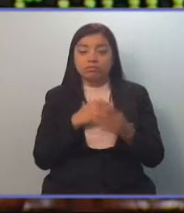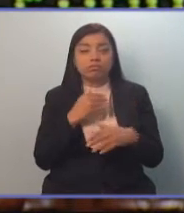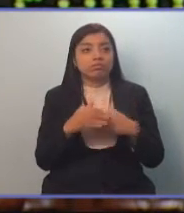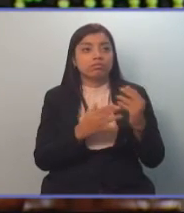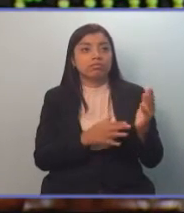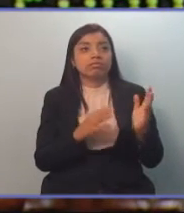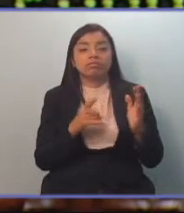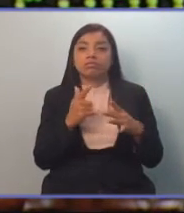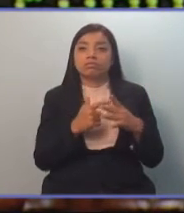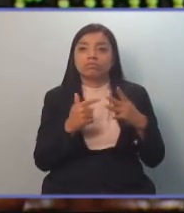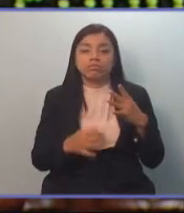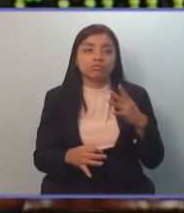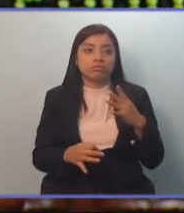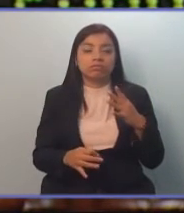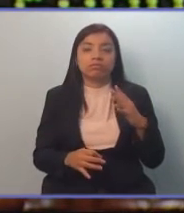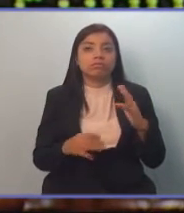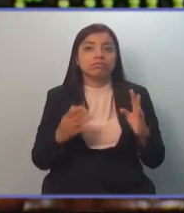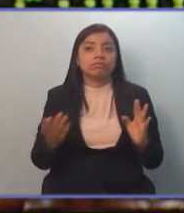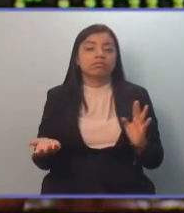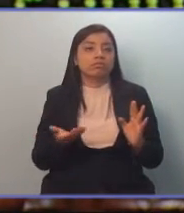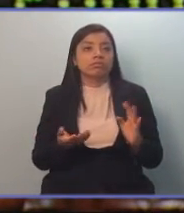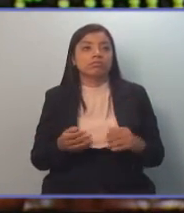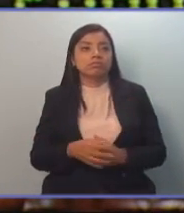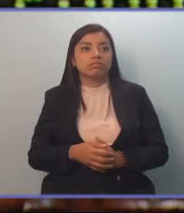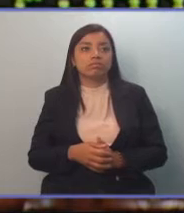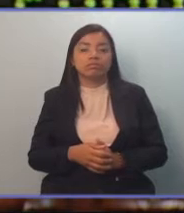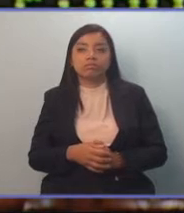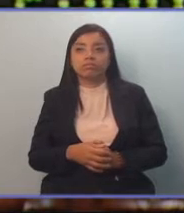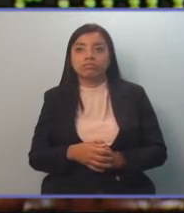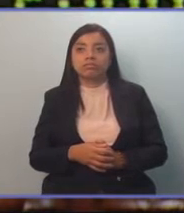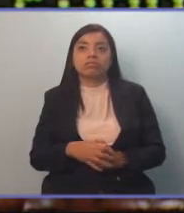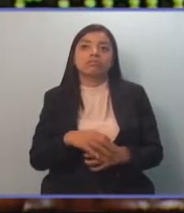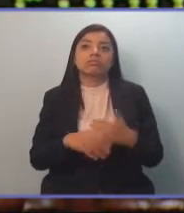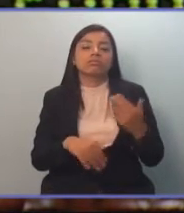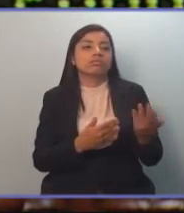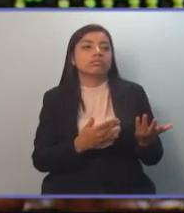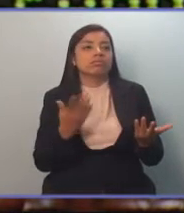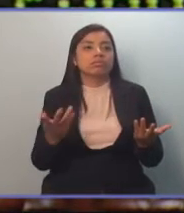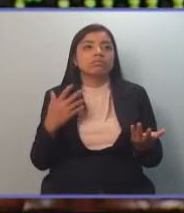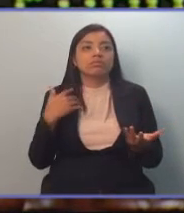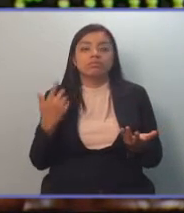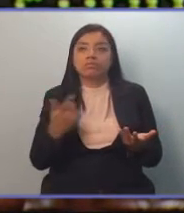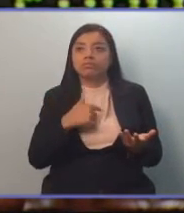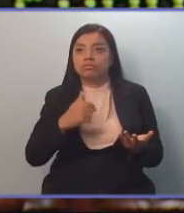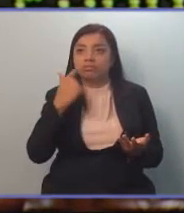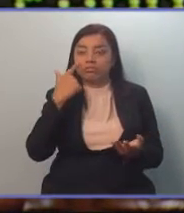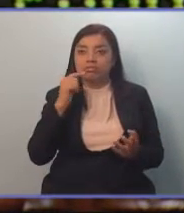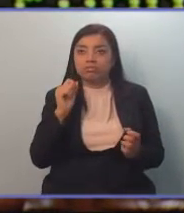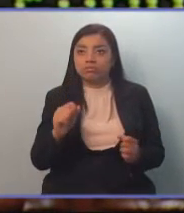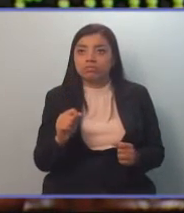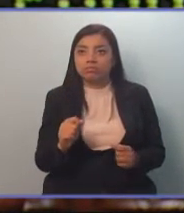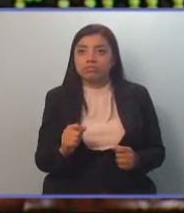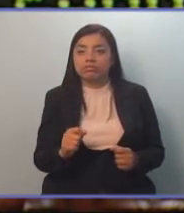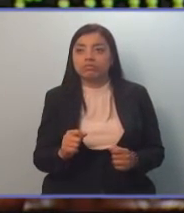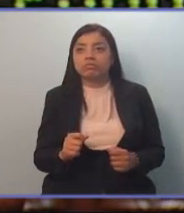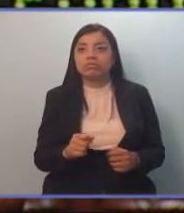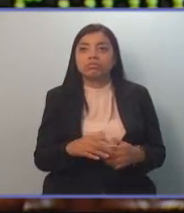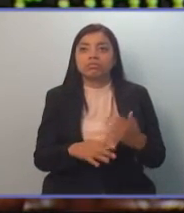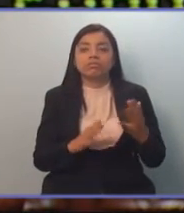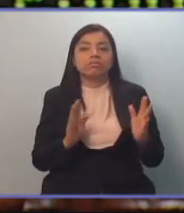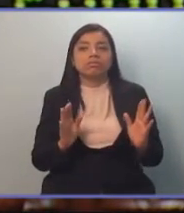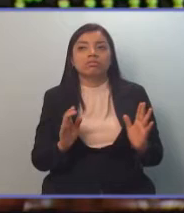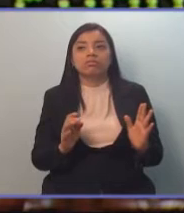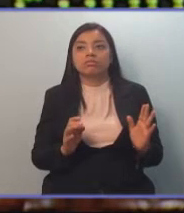pago de los derechos fiscales correspondientes. Una vez solicitada la renovación, se podrá continuar en la actividad